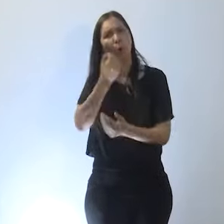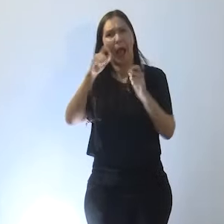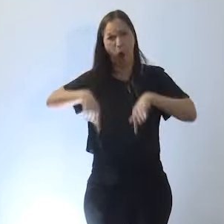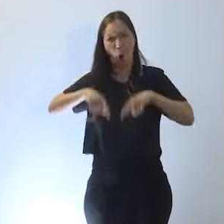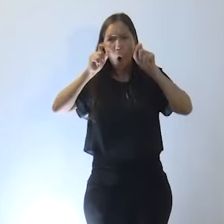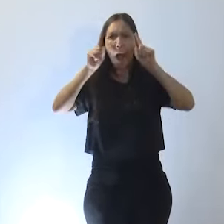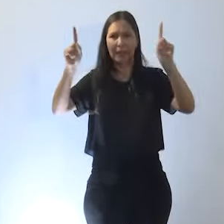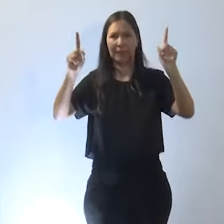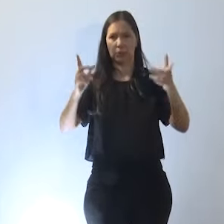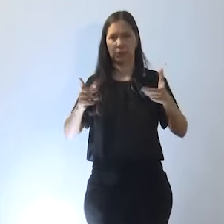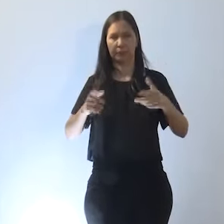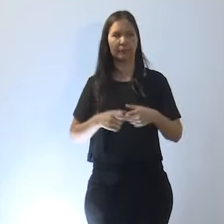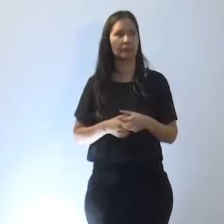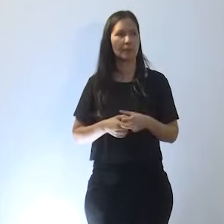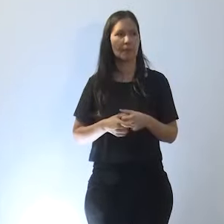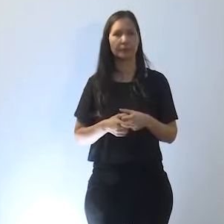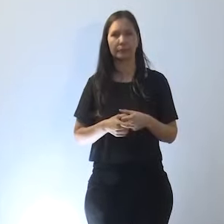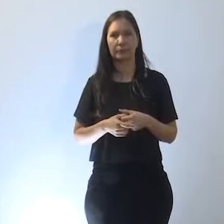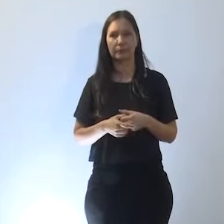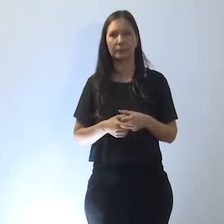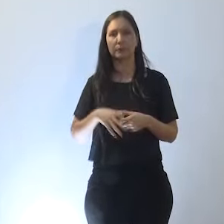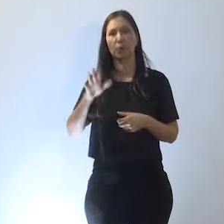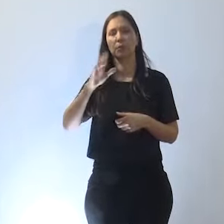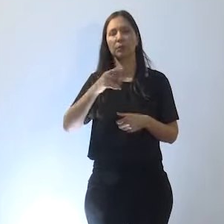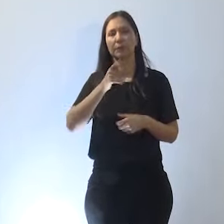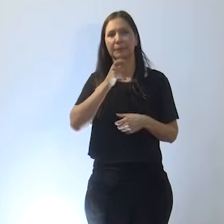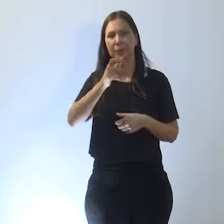también una cosita perdón